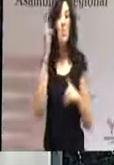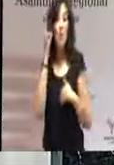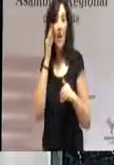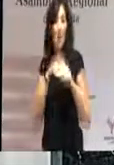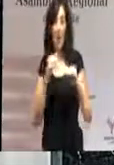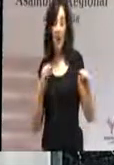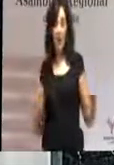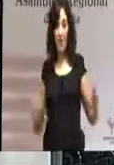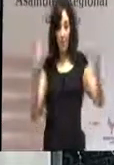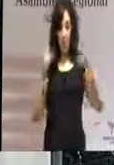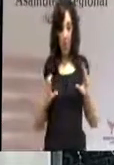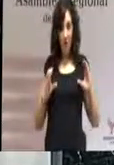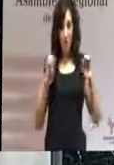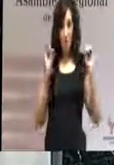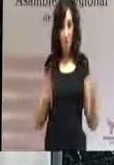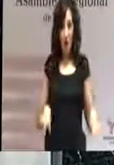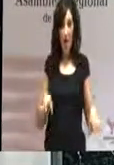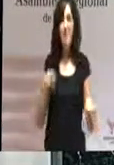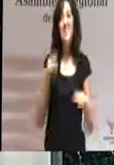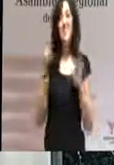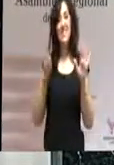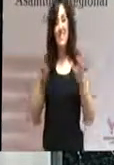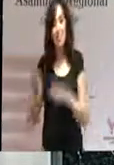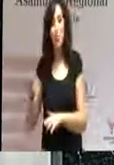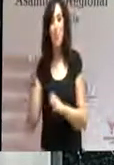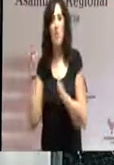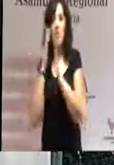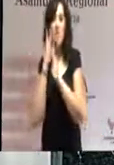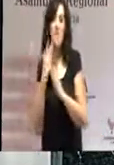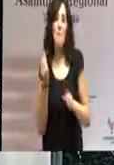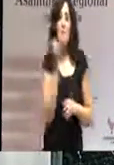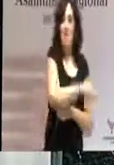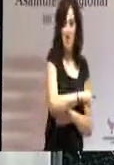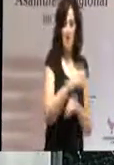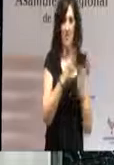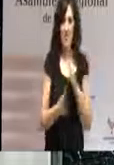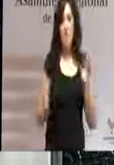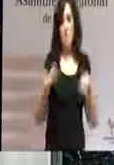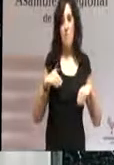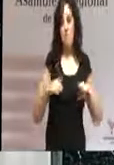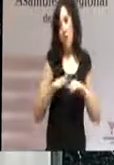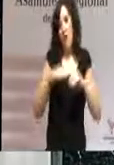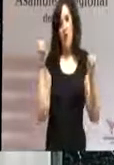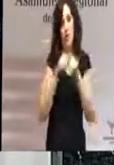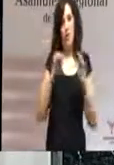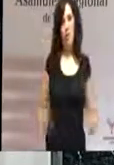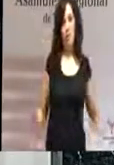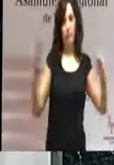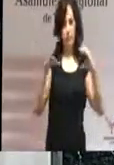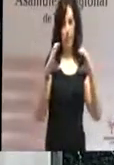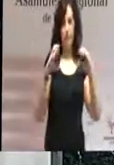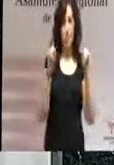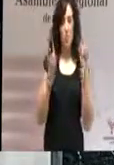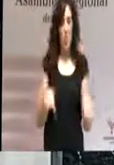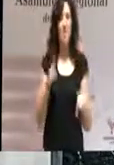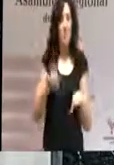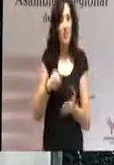79 días más. Ni ejecutando tarde y mal la garantía juvenil